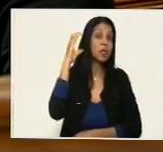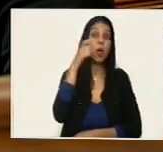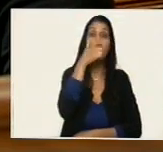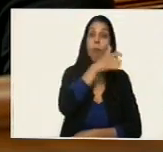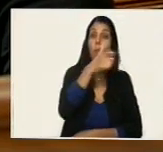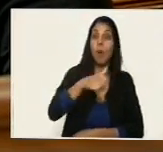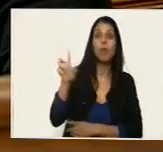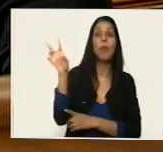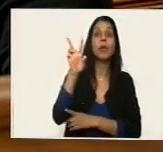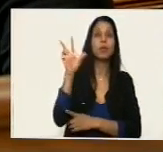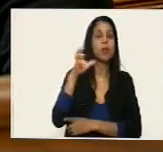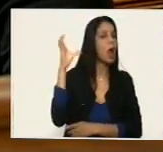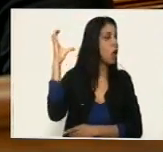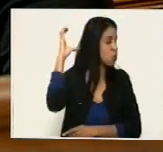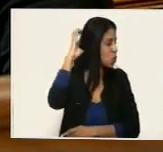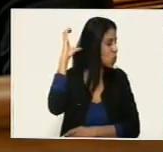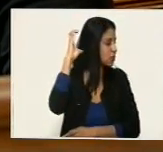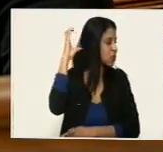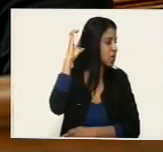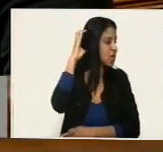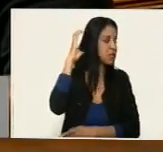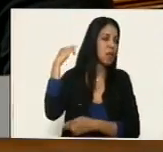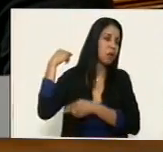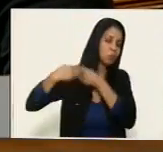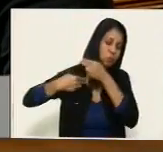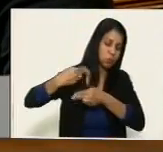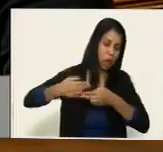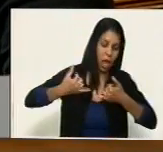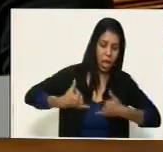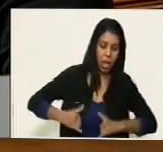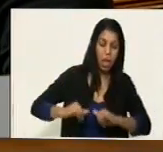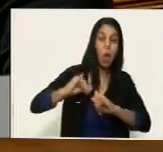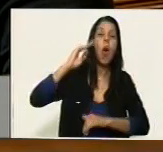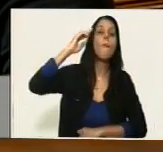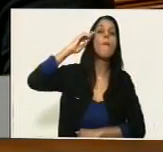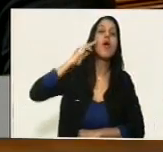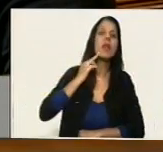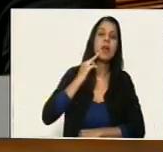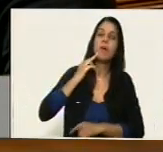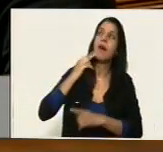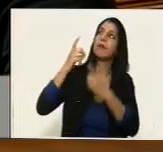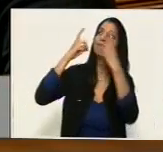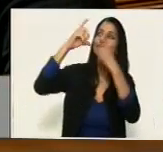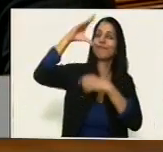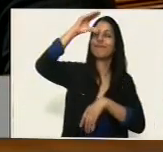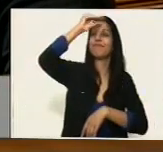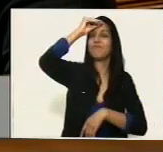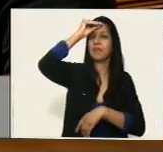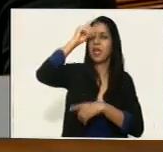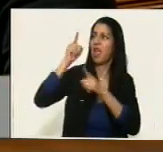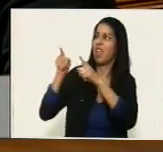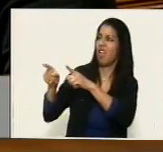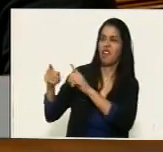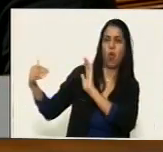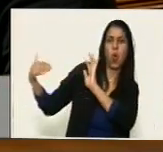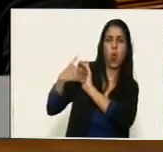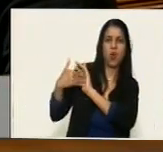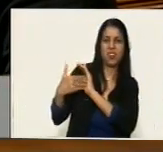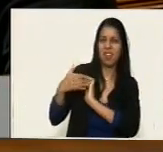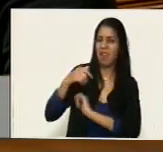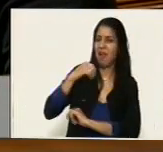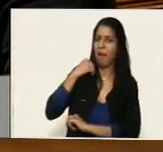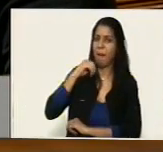hijos e hijas del padre libertador Simón Bolívar, que estas acciones inmorales tienen tras de